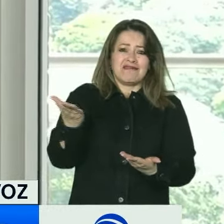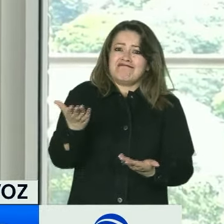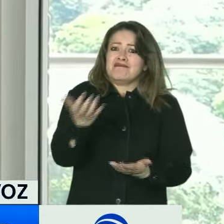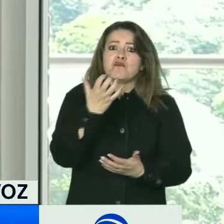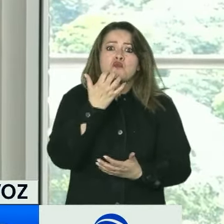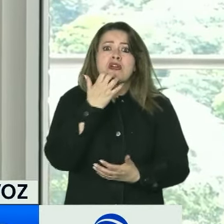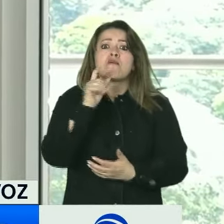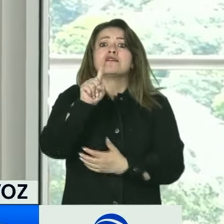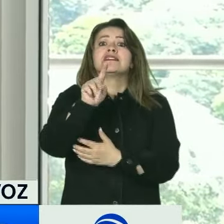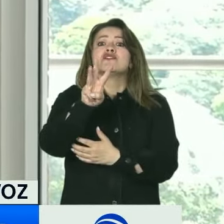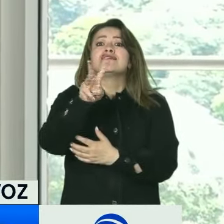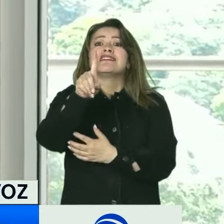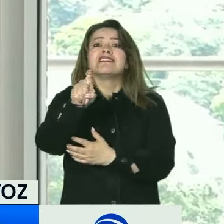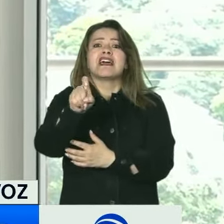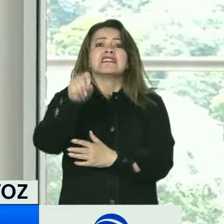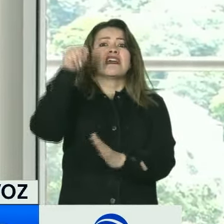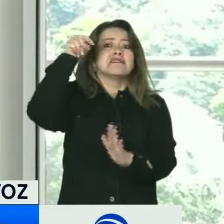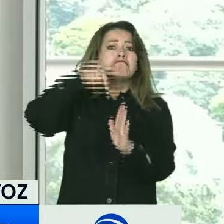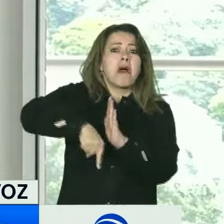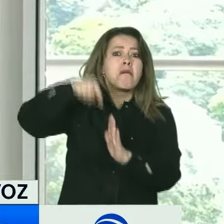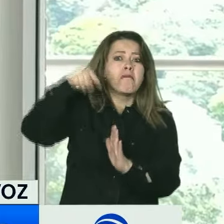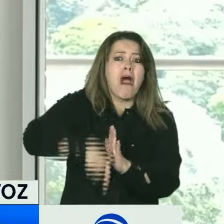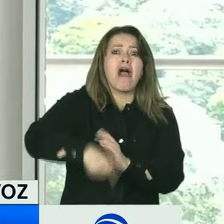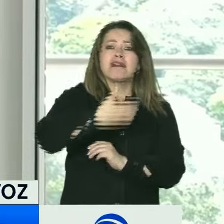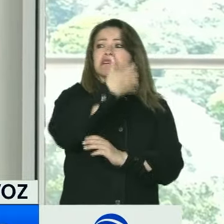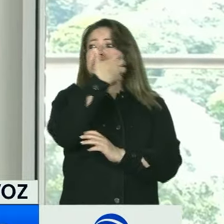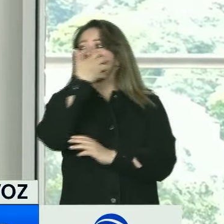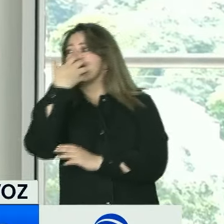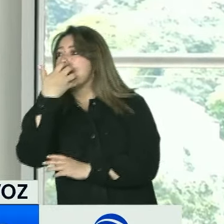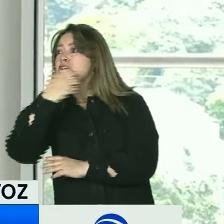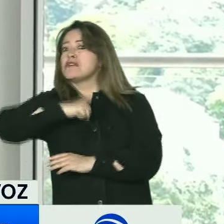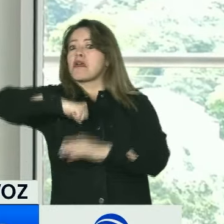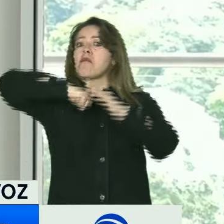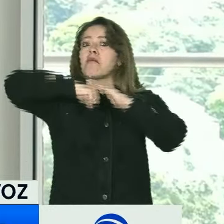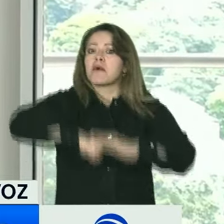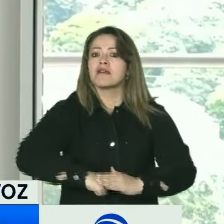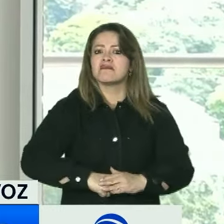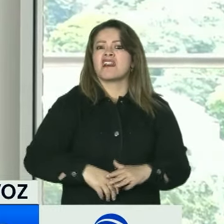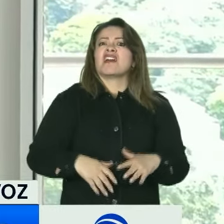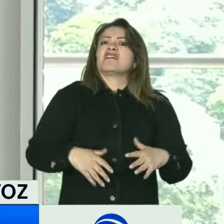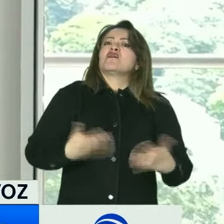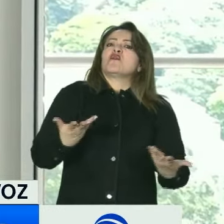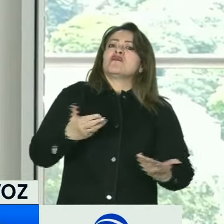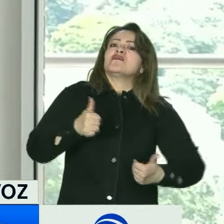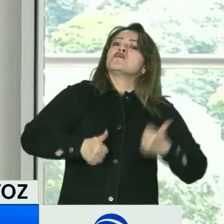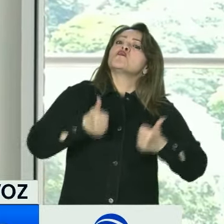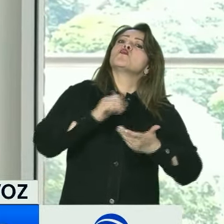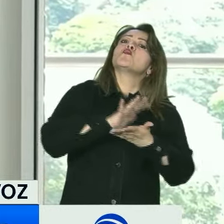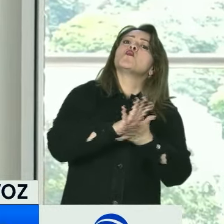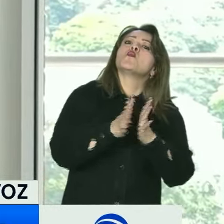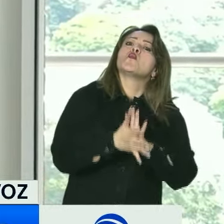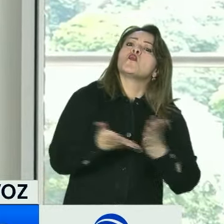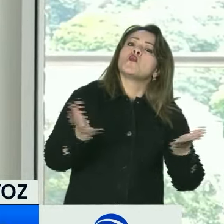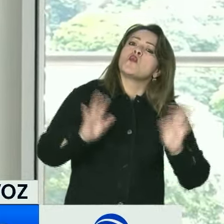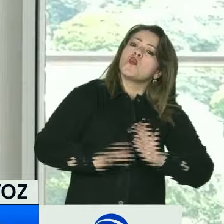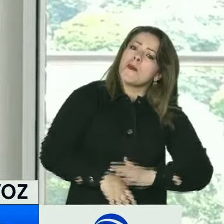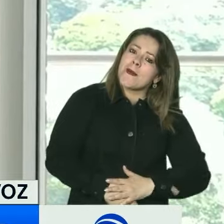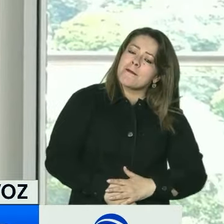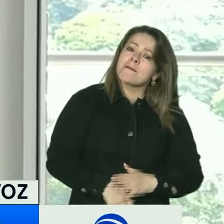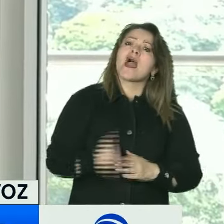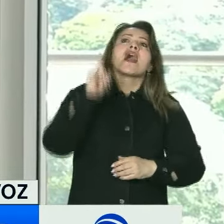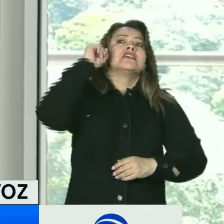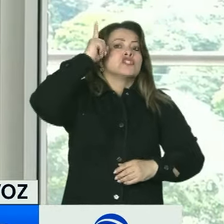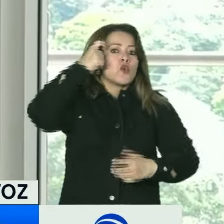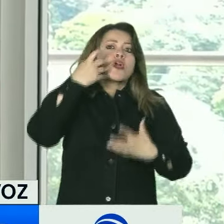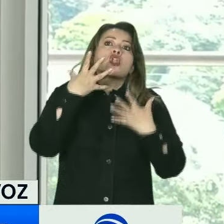violentas, violatorias de derechos humanos, han venido estableciendo las organizaciones criminales donde el gobierno ha establecido procesos de